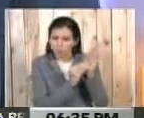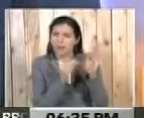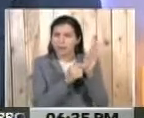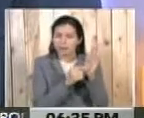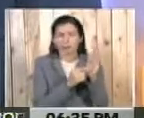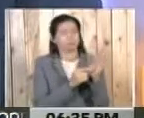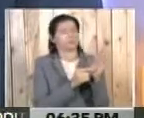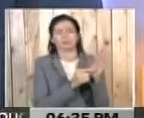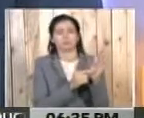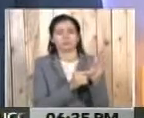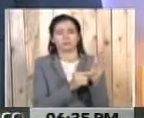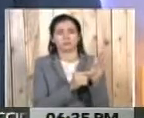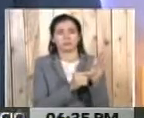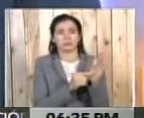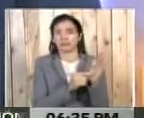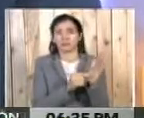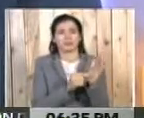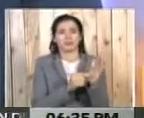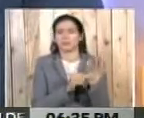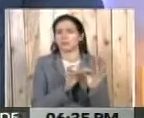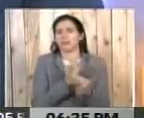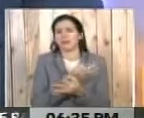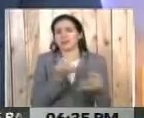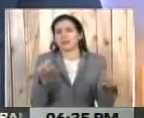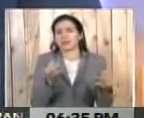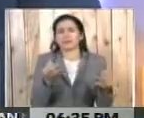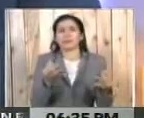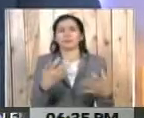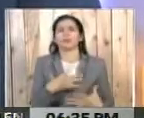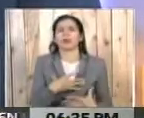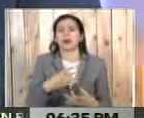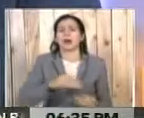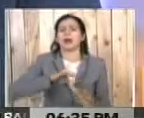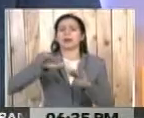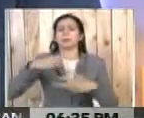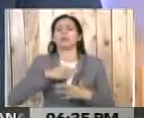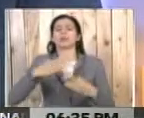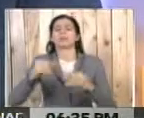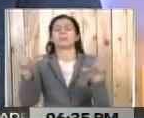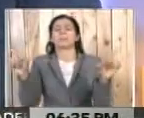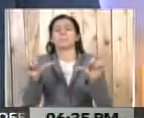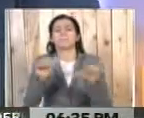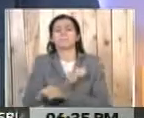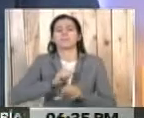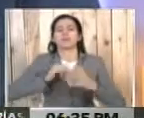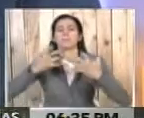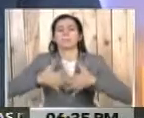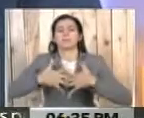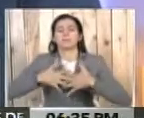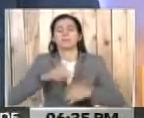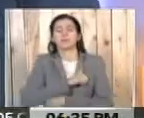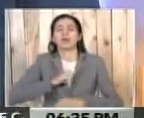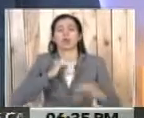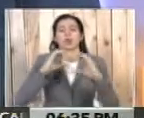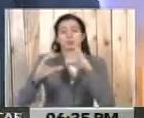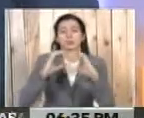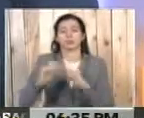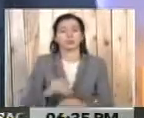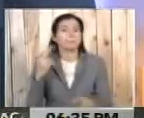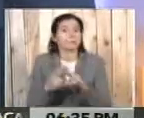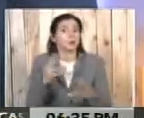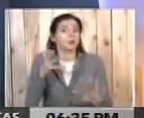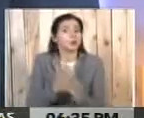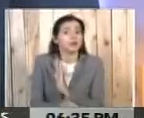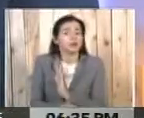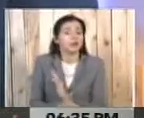redactados, es un traje a la medida de los intereses del sector privado. Pero lo peligroso eso es que el espectro